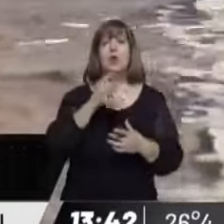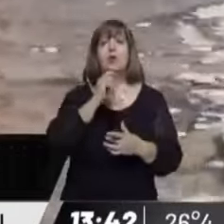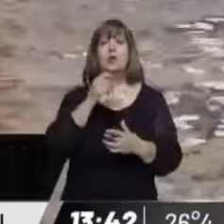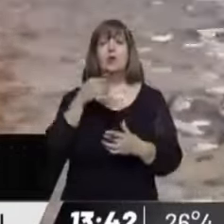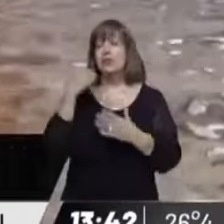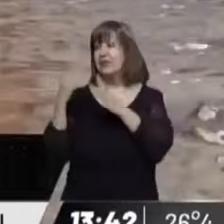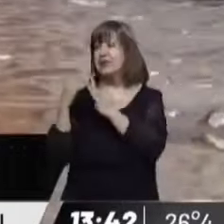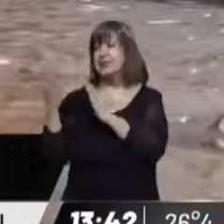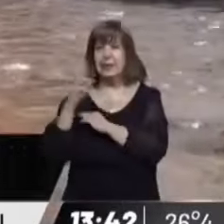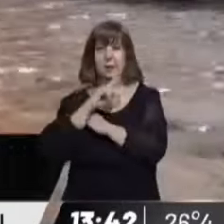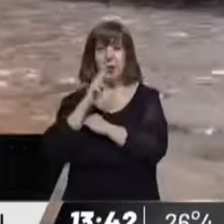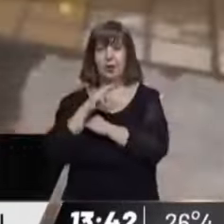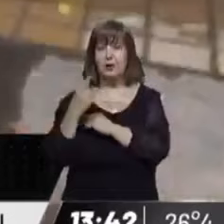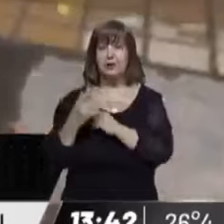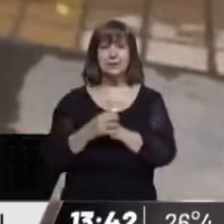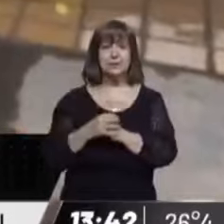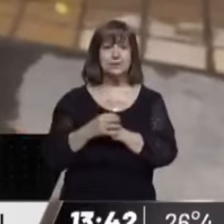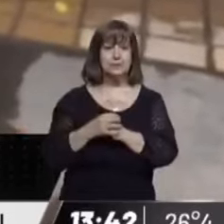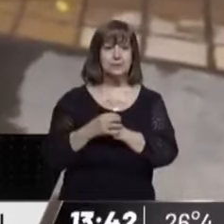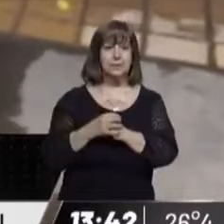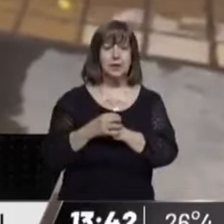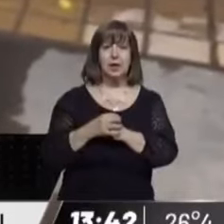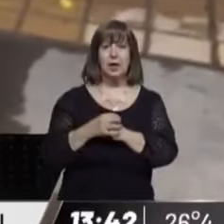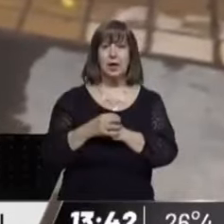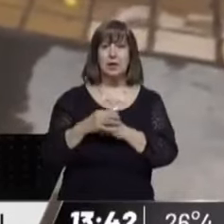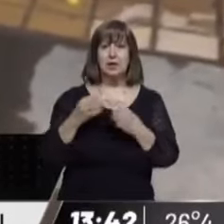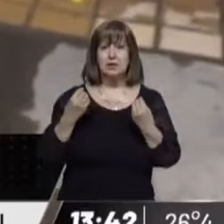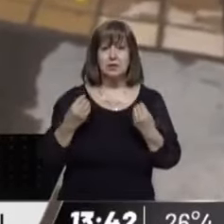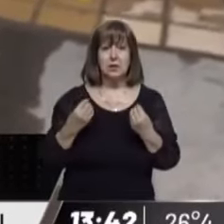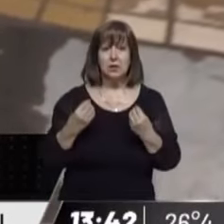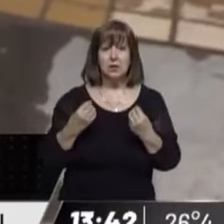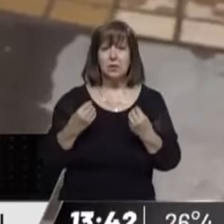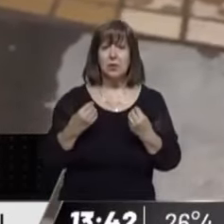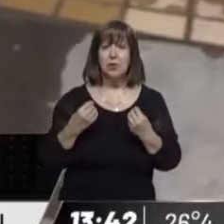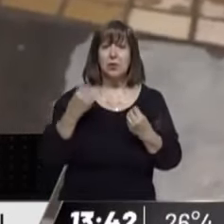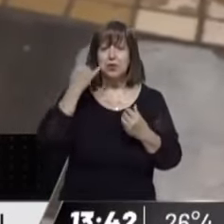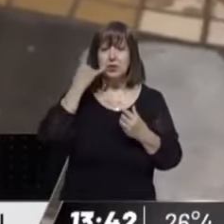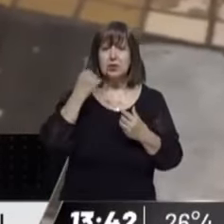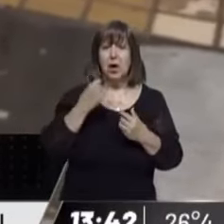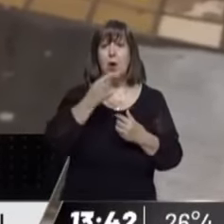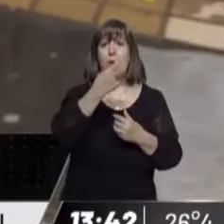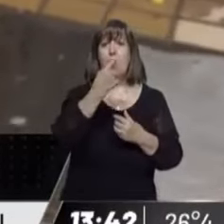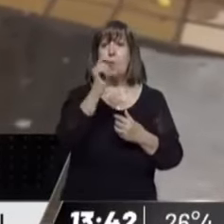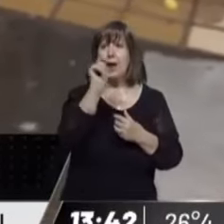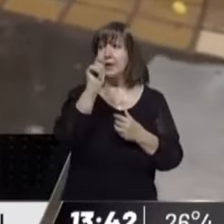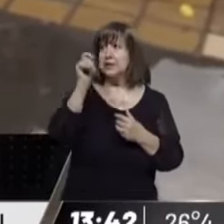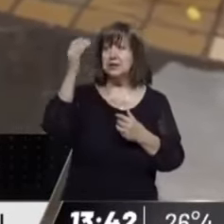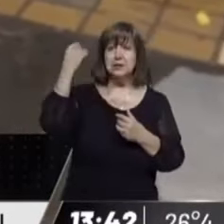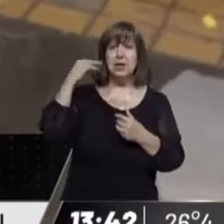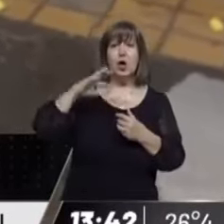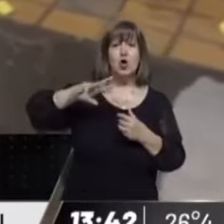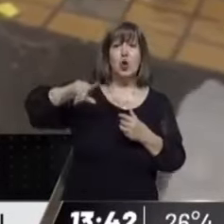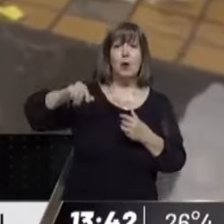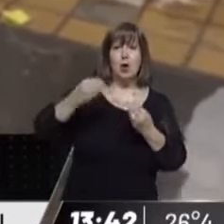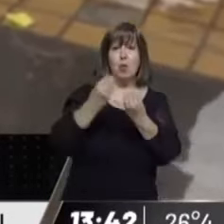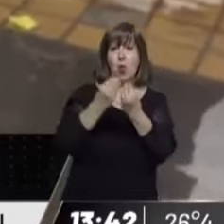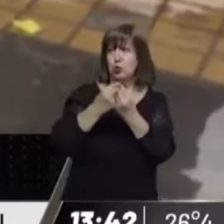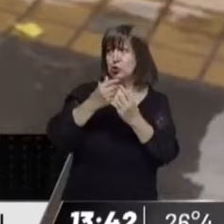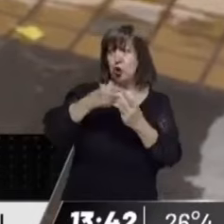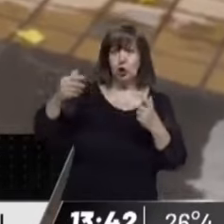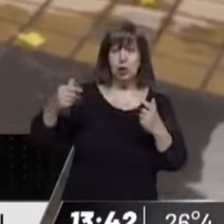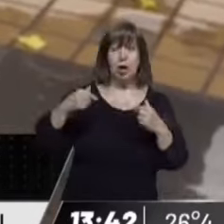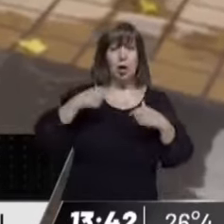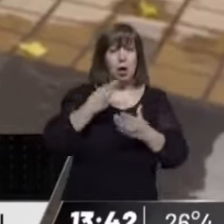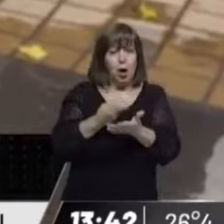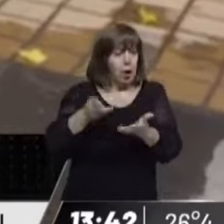comentaba. No para nunca. Porque hace más o menos un mes robaron varios y ahora